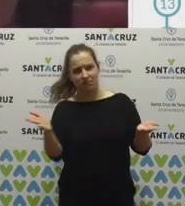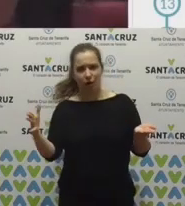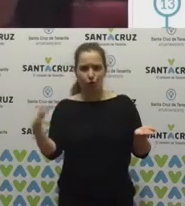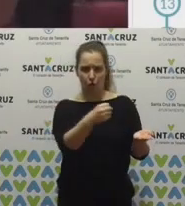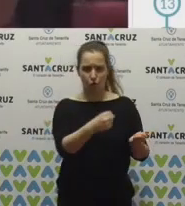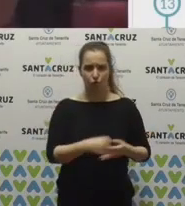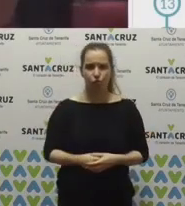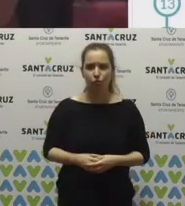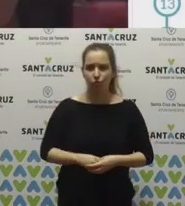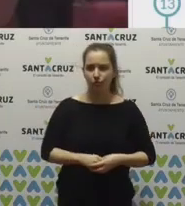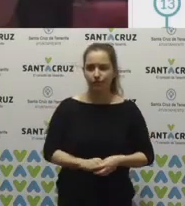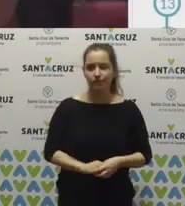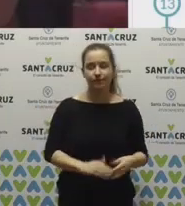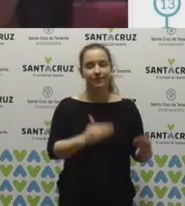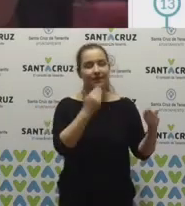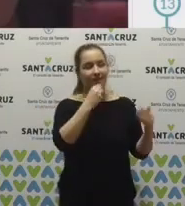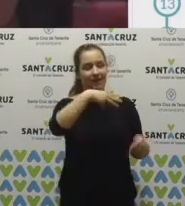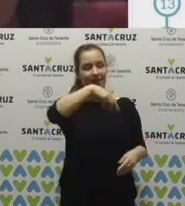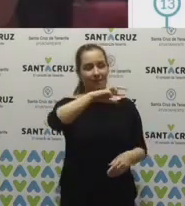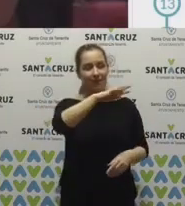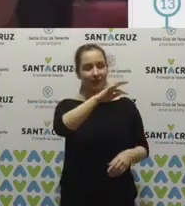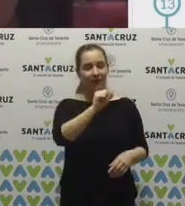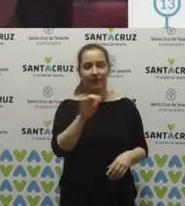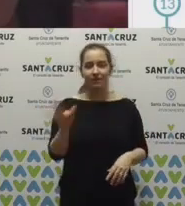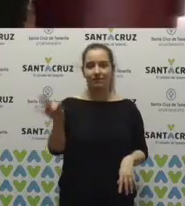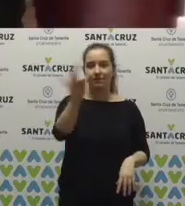gracias a marta doña de inmaculada